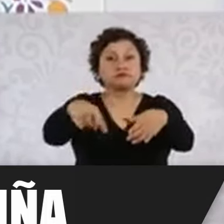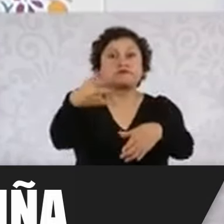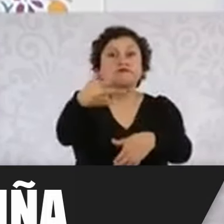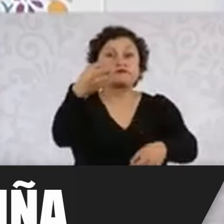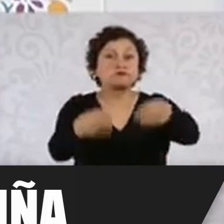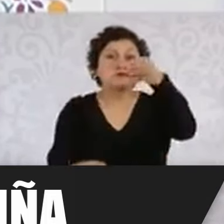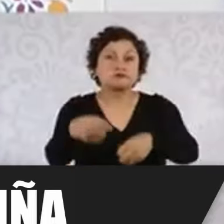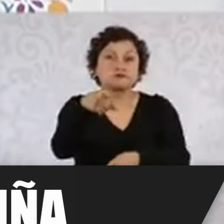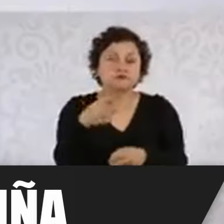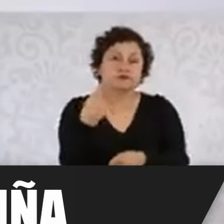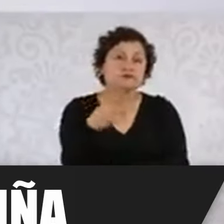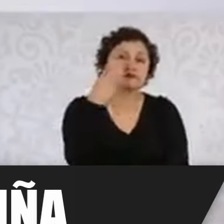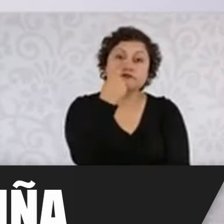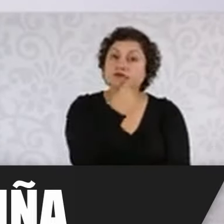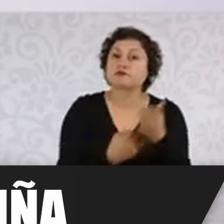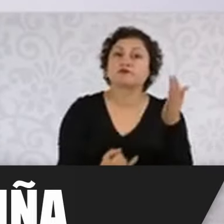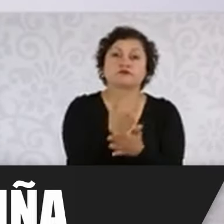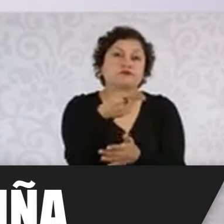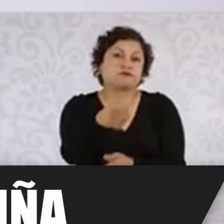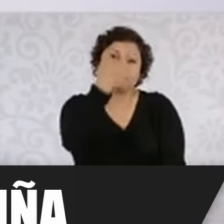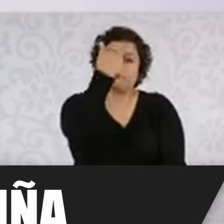inconstitucionalmente siendo Suprema Corte de Justicia.